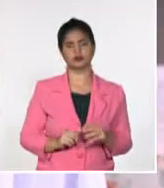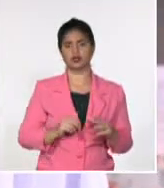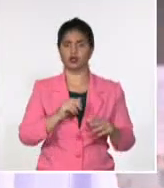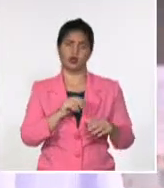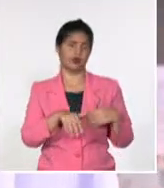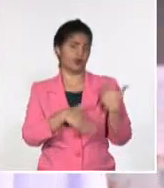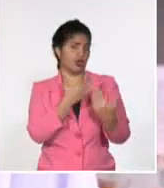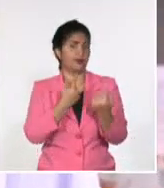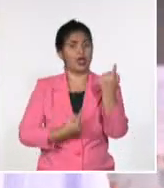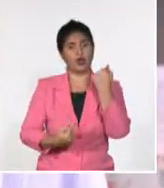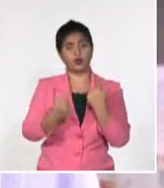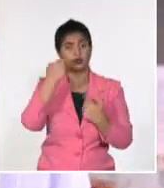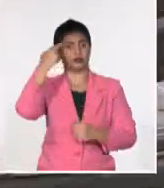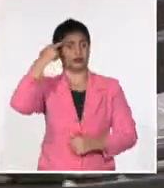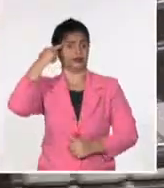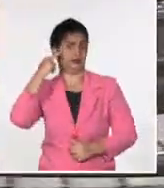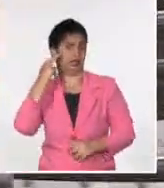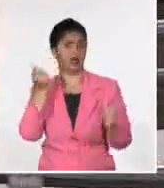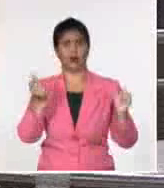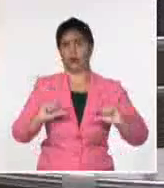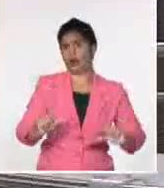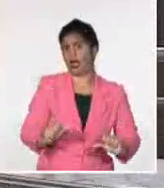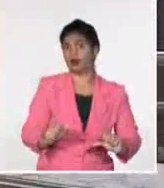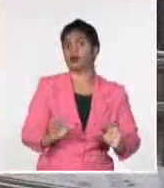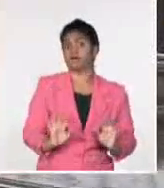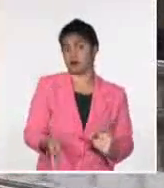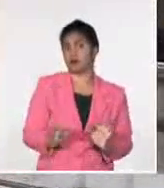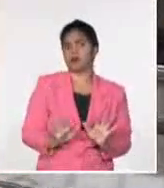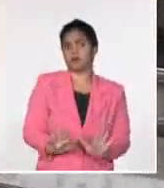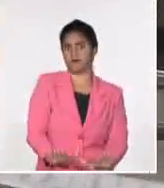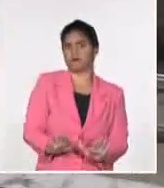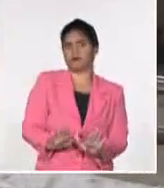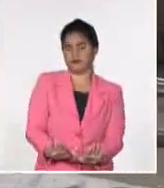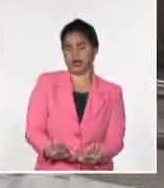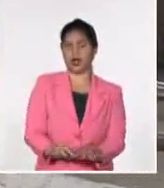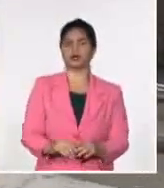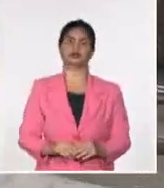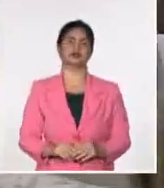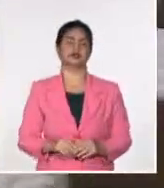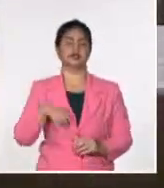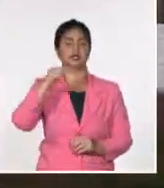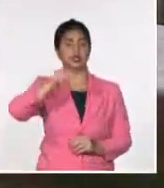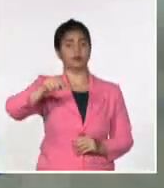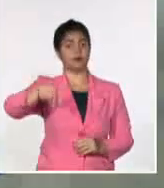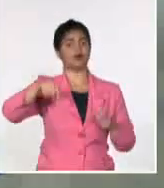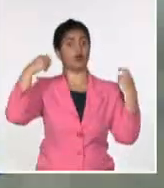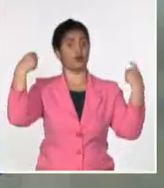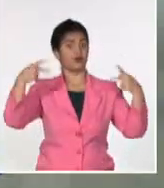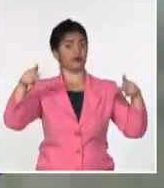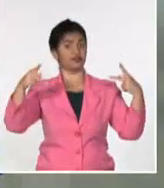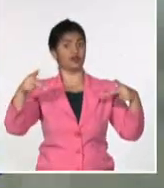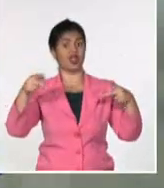de financiamiento, que no habíamos podido adquirir los repuestos y el personal técnico para asumir